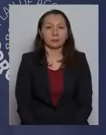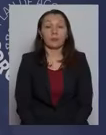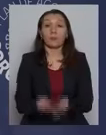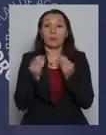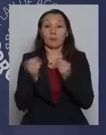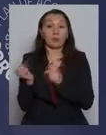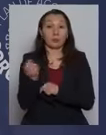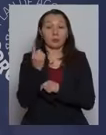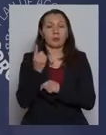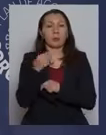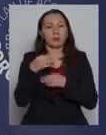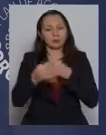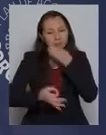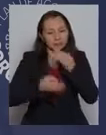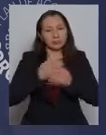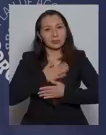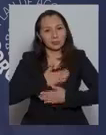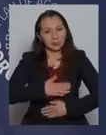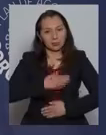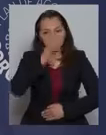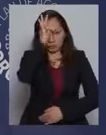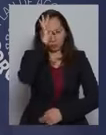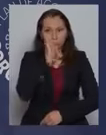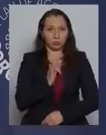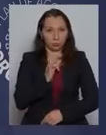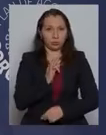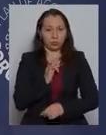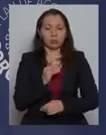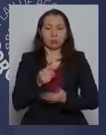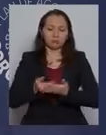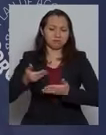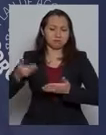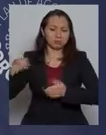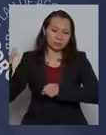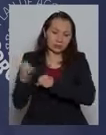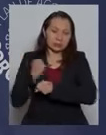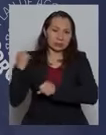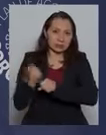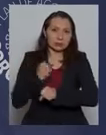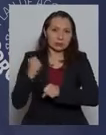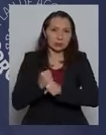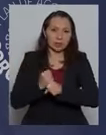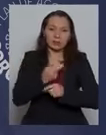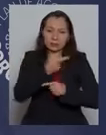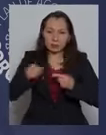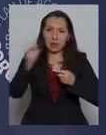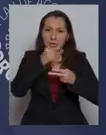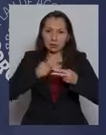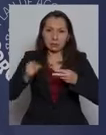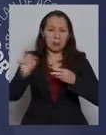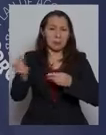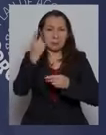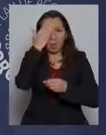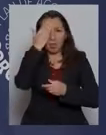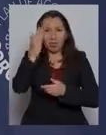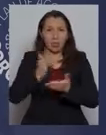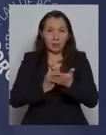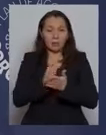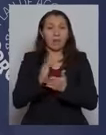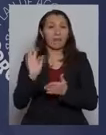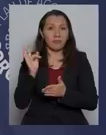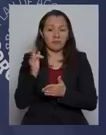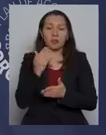Bueno, lo primero es dar tranquilidad a los funcionarios. Hemos venido trabajando desde hace varias semanas, desde los primeros días de